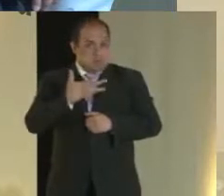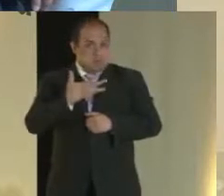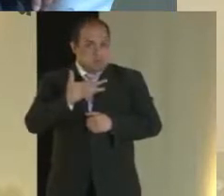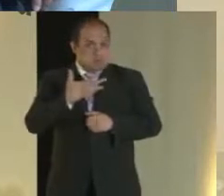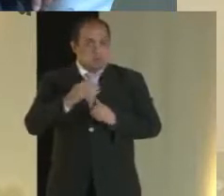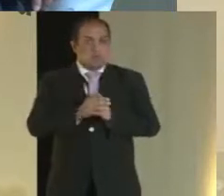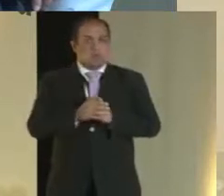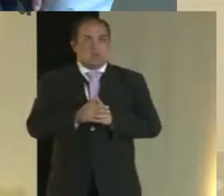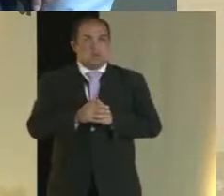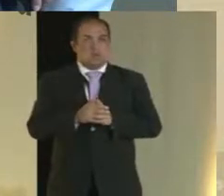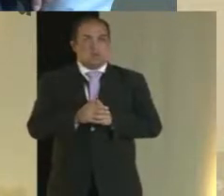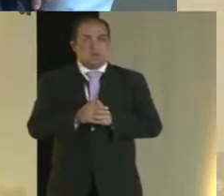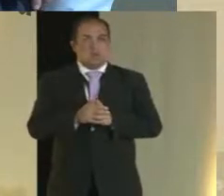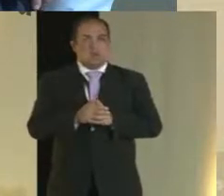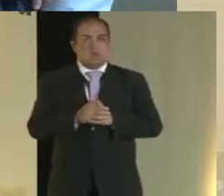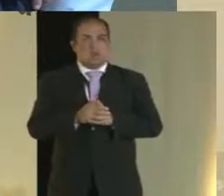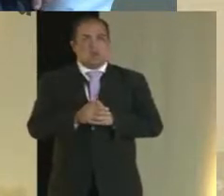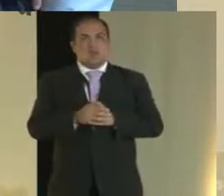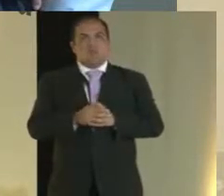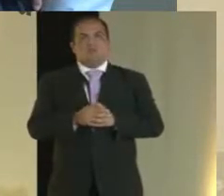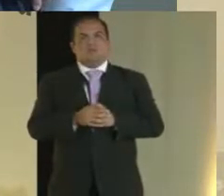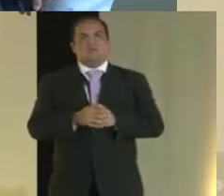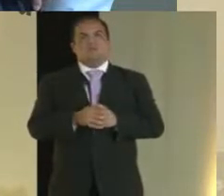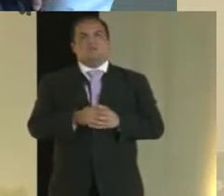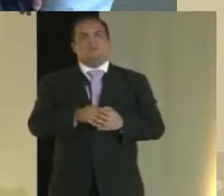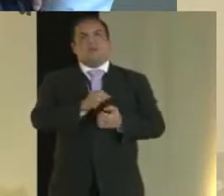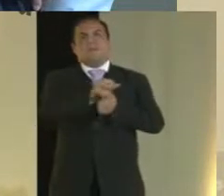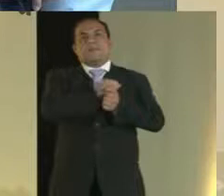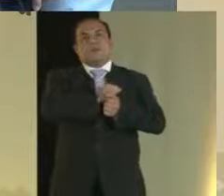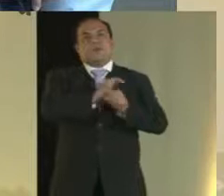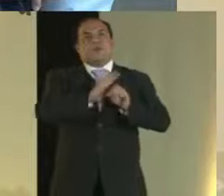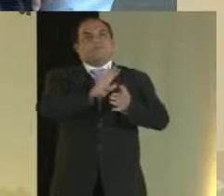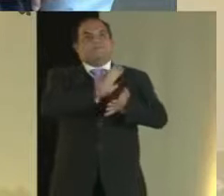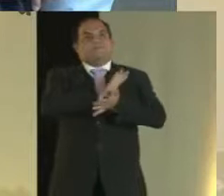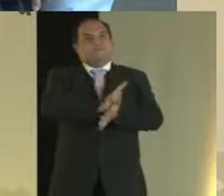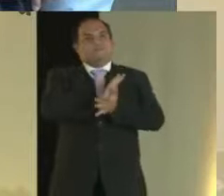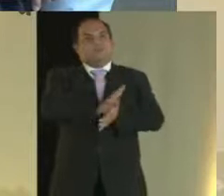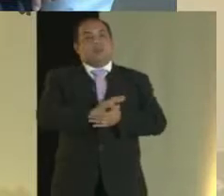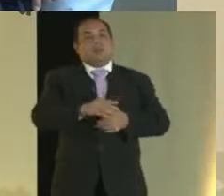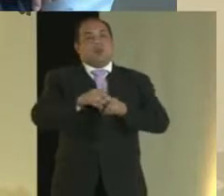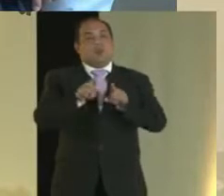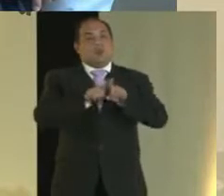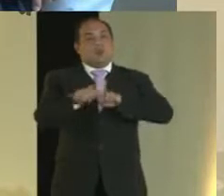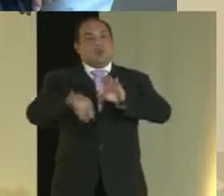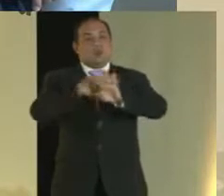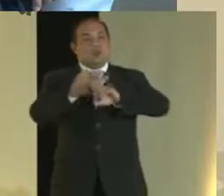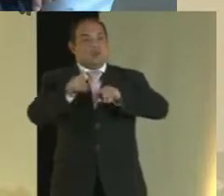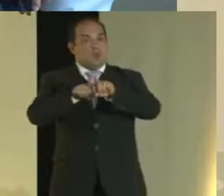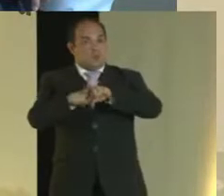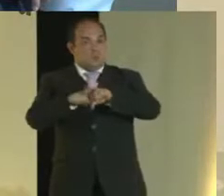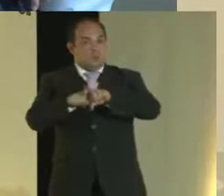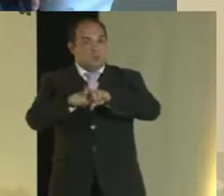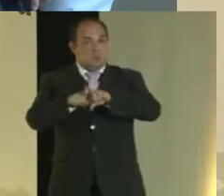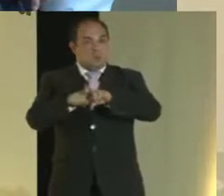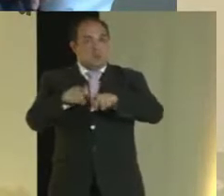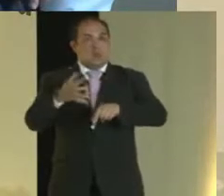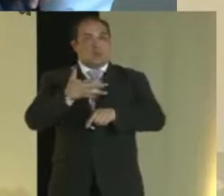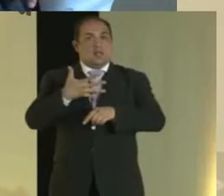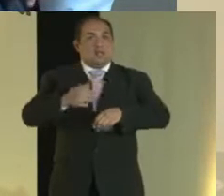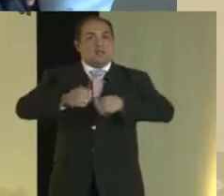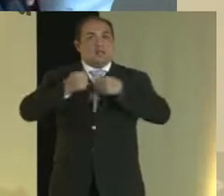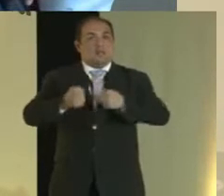Mientras exista la explotación del hombre por el hombre mediante la subordinación del trabajo al capital, seguramente